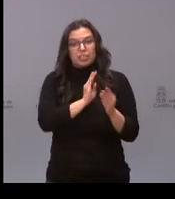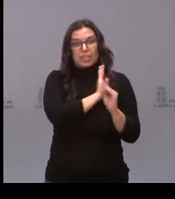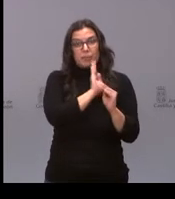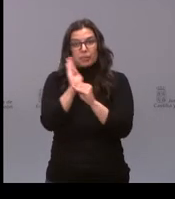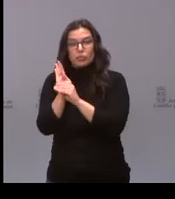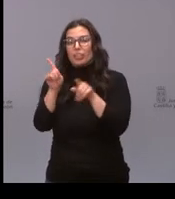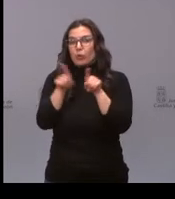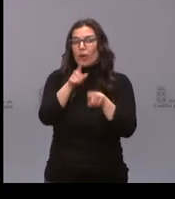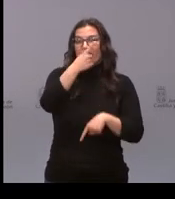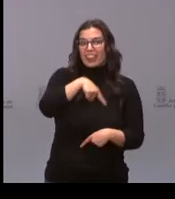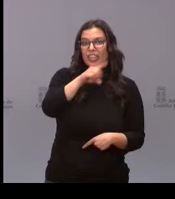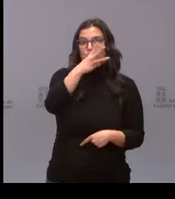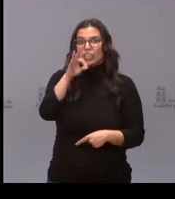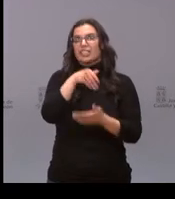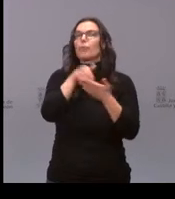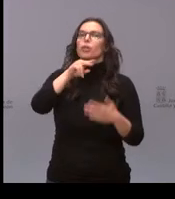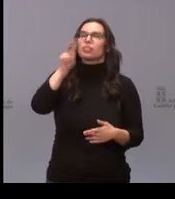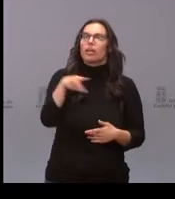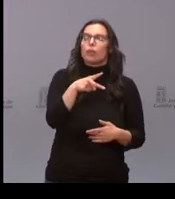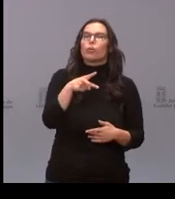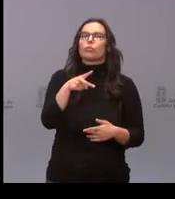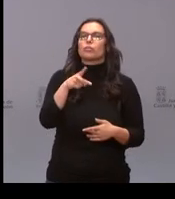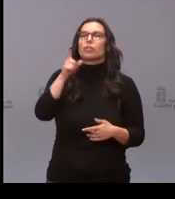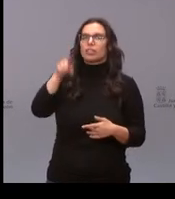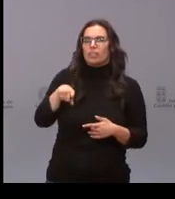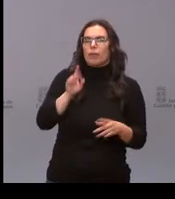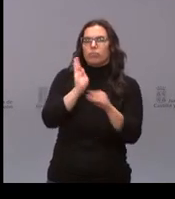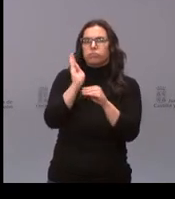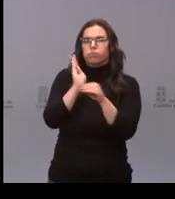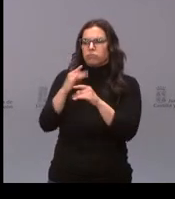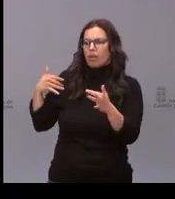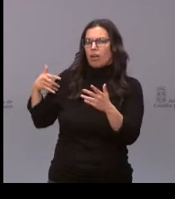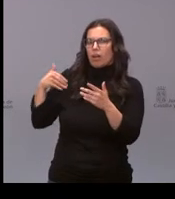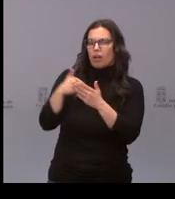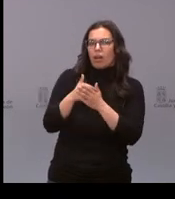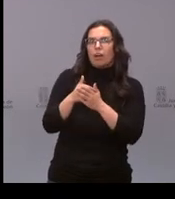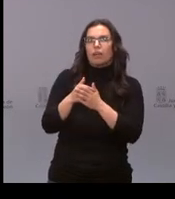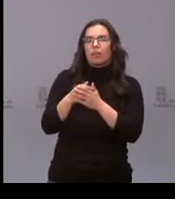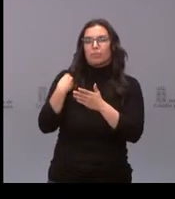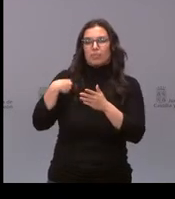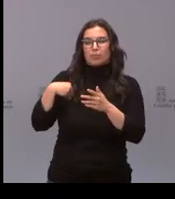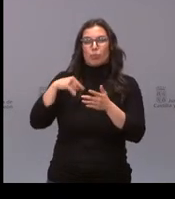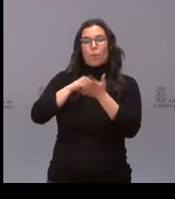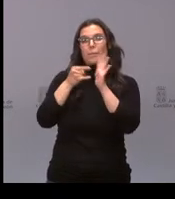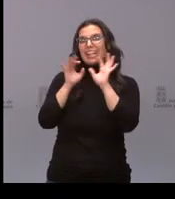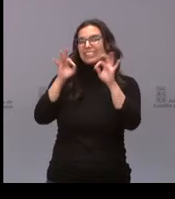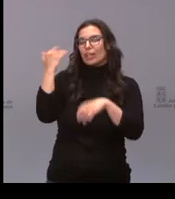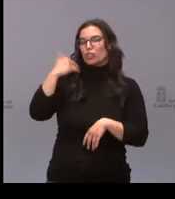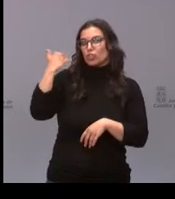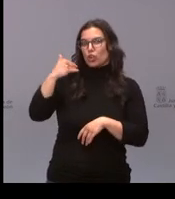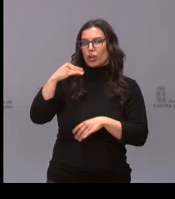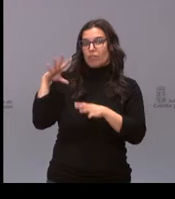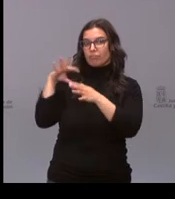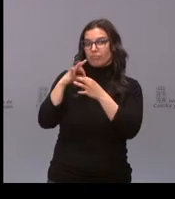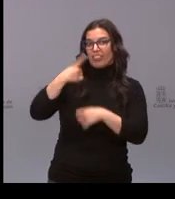los 130 millones de euros que ha movilizado a lo largo de estos últimos años el Plan Soria, queremos decir